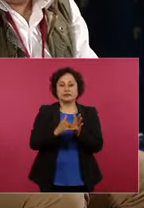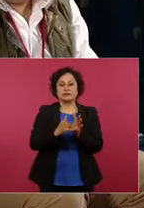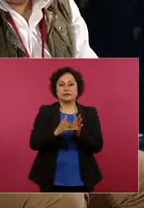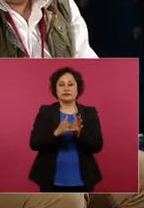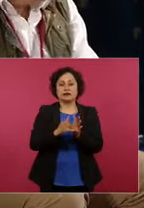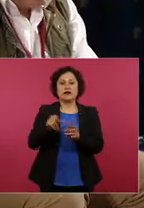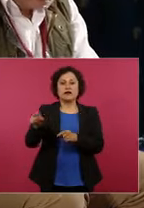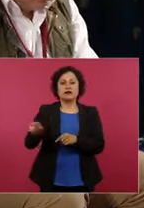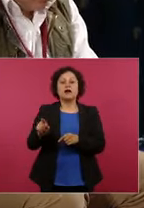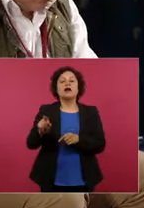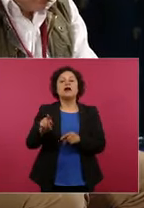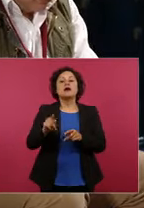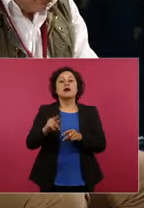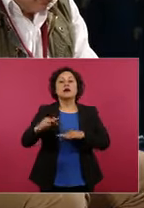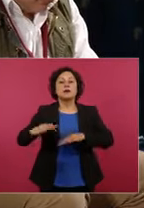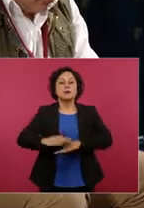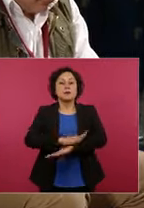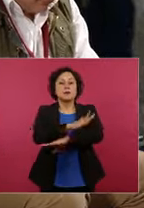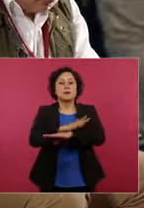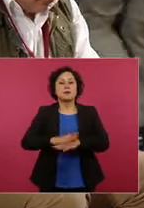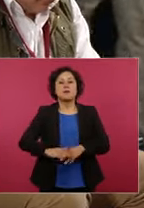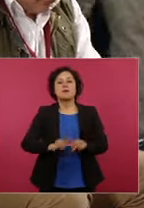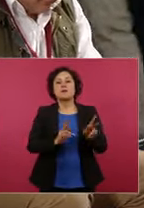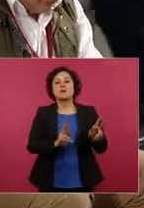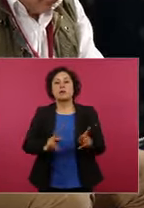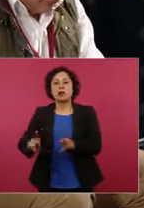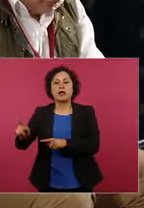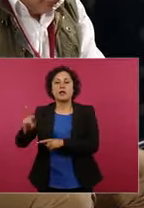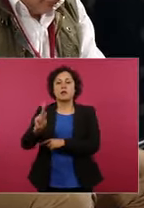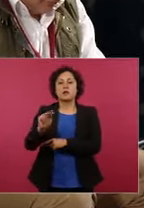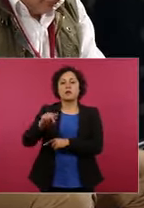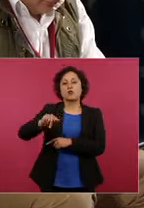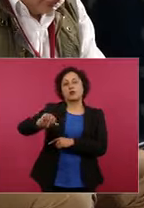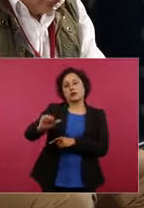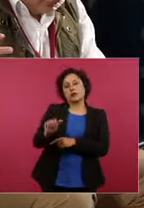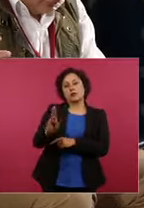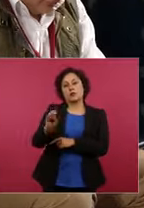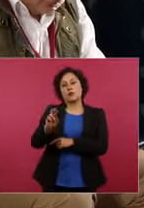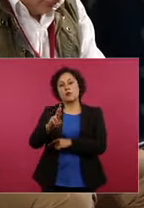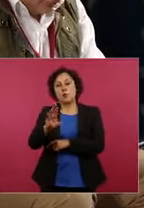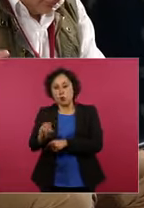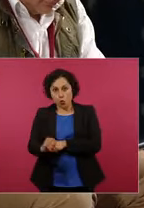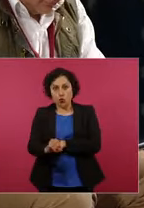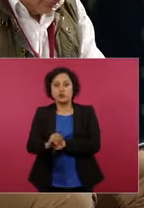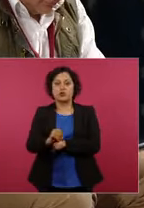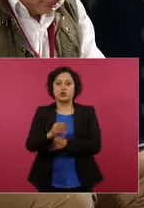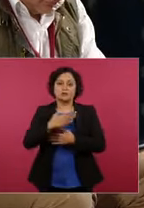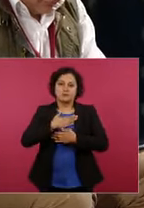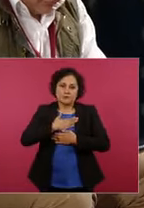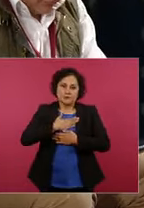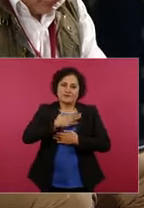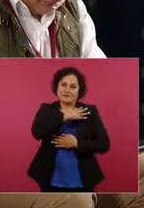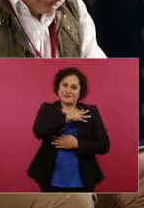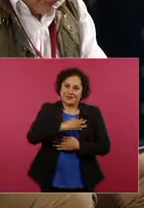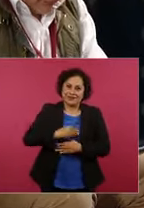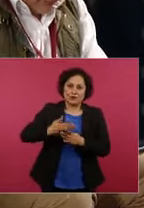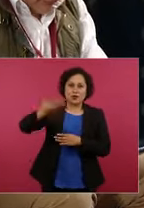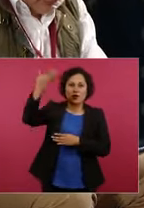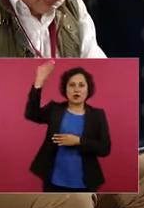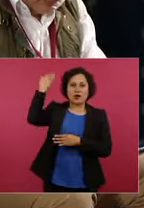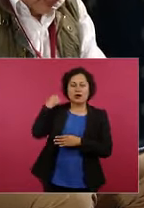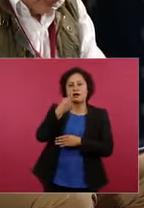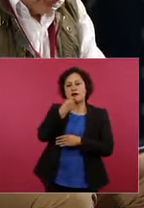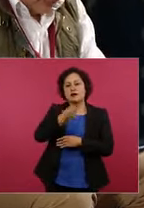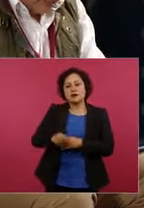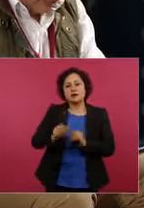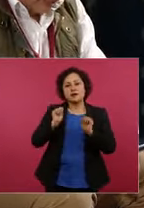Burros, un paraíso donde mis hijos iban a nadar, los hijos de varias gente de Bahía de Banderas,